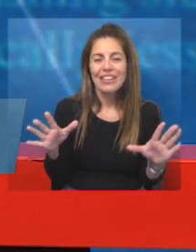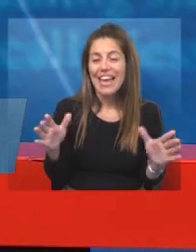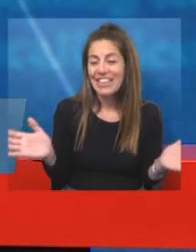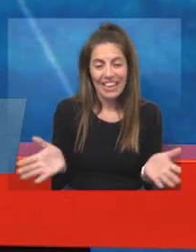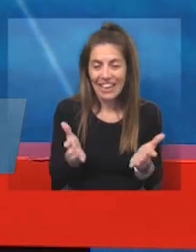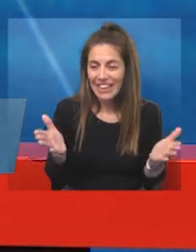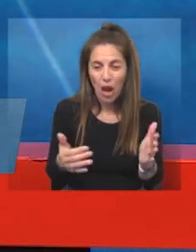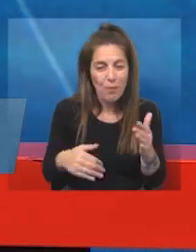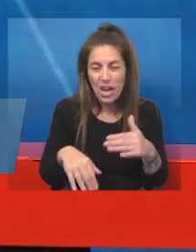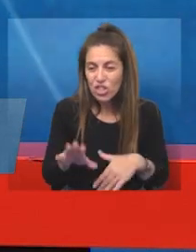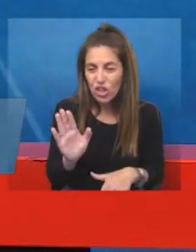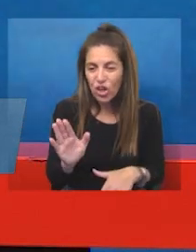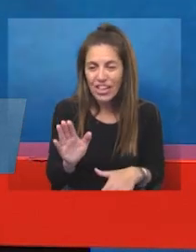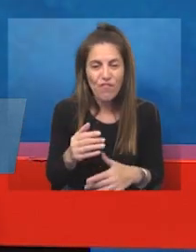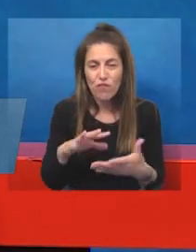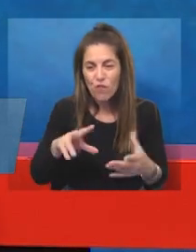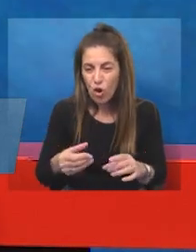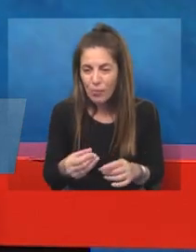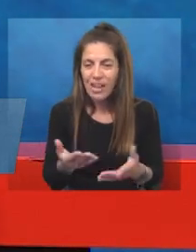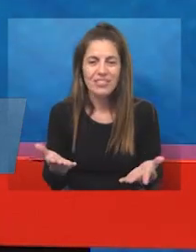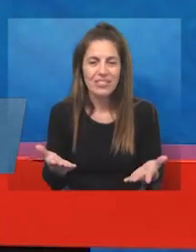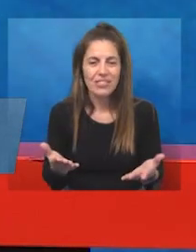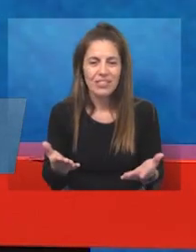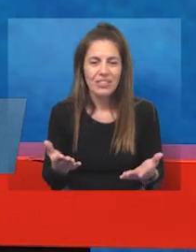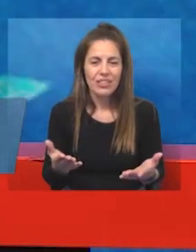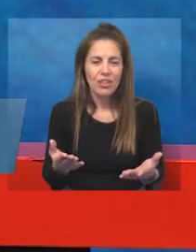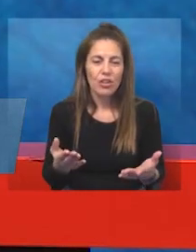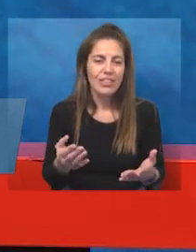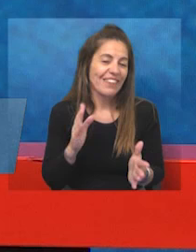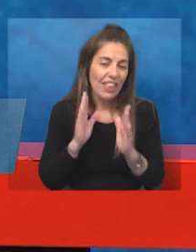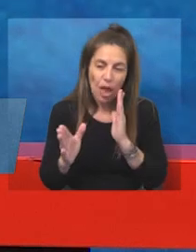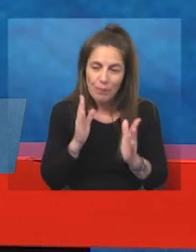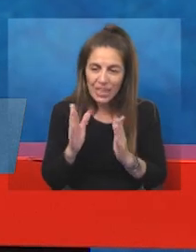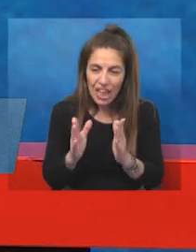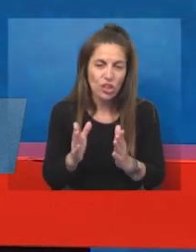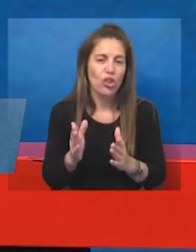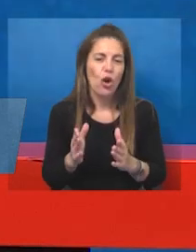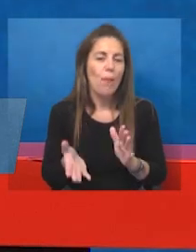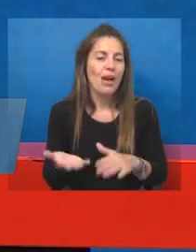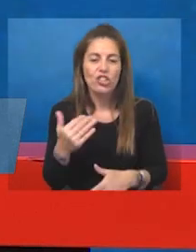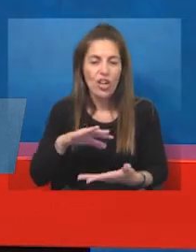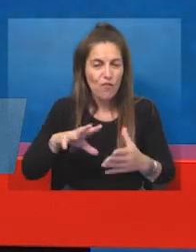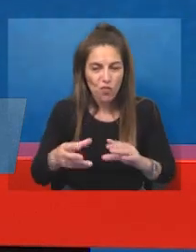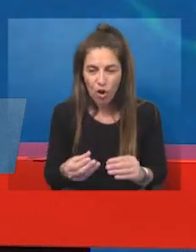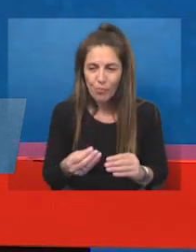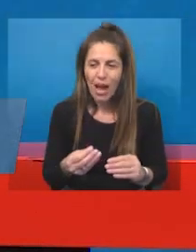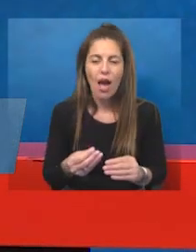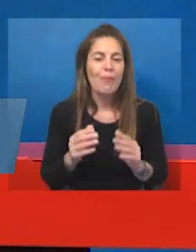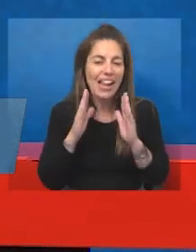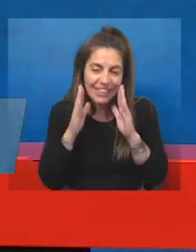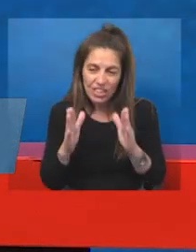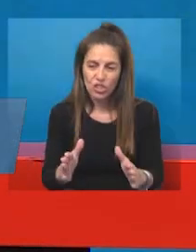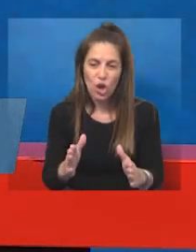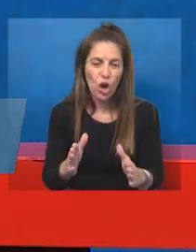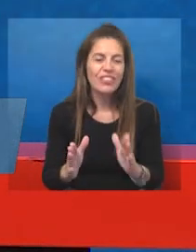generar mayores dispositivos de desintoxicación como se han generado mayores dispositivos este para la atención